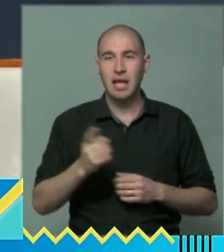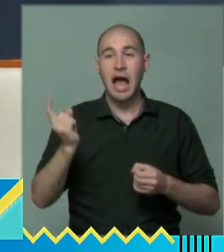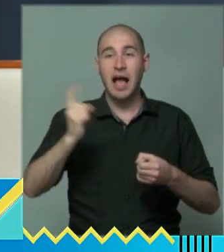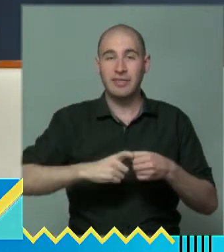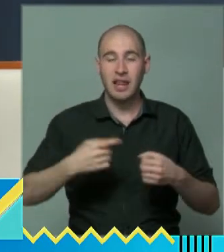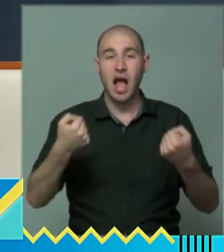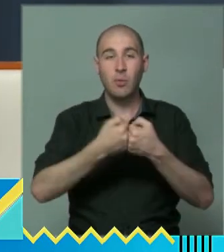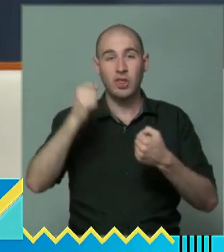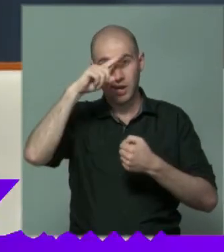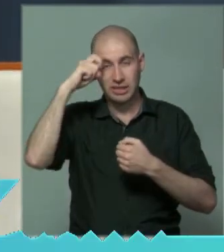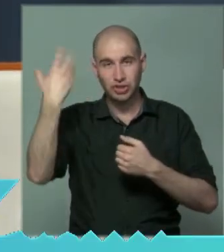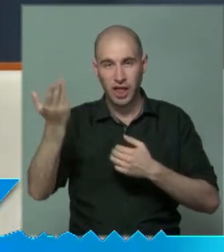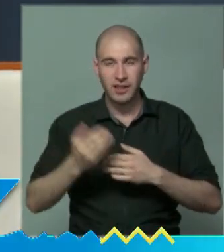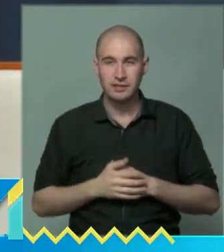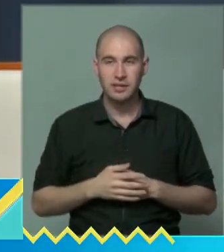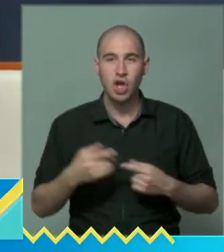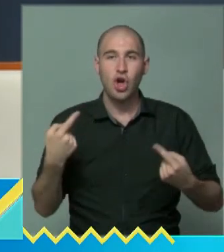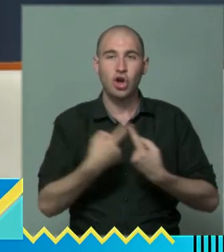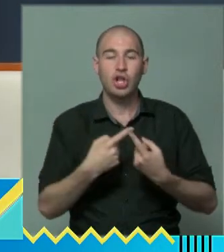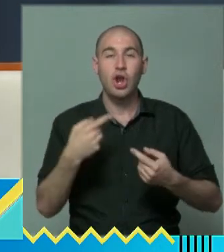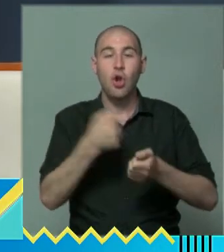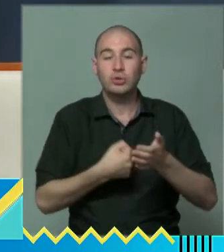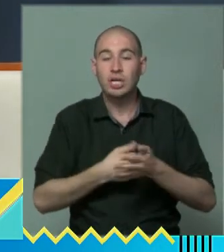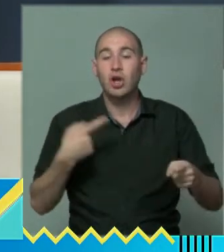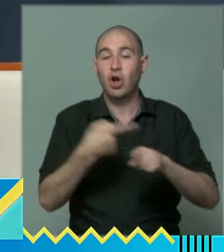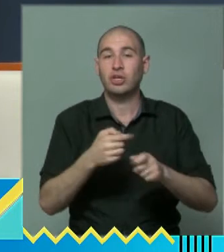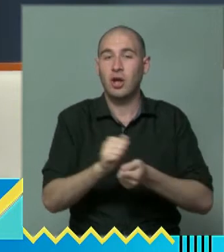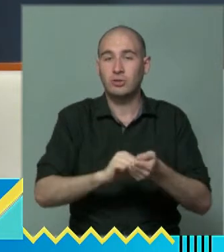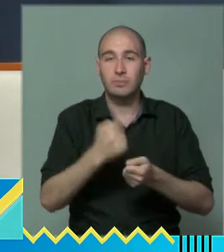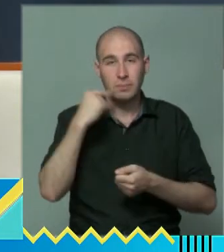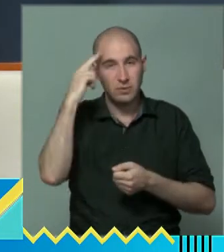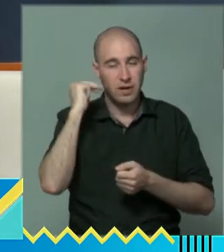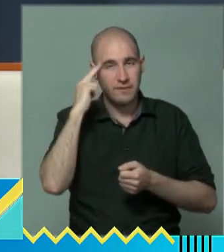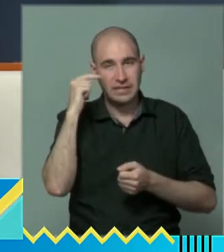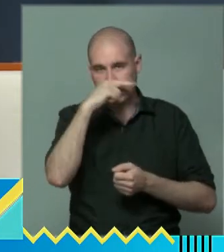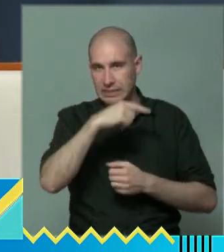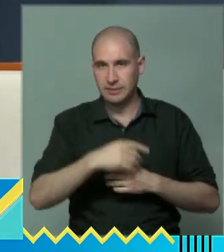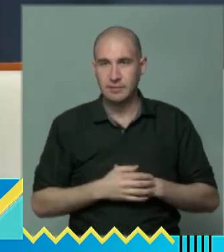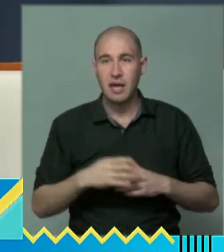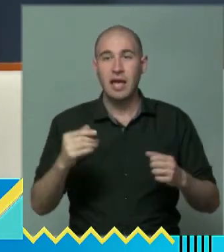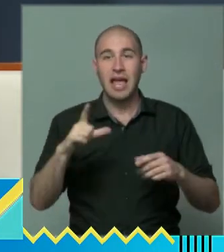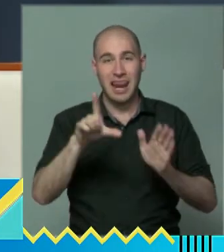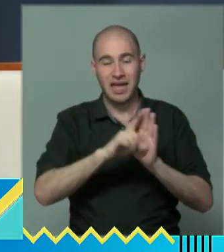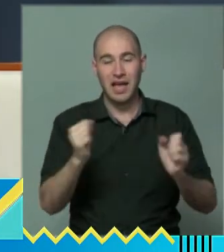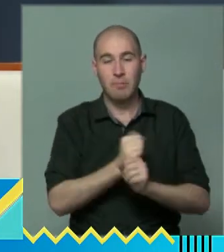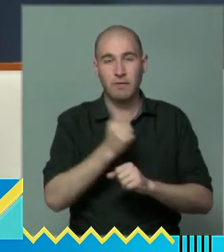convención internacional contra la lucha contra la corrupción. 1997. Está aprobado por una